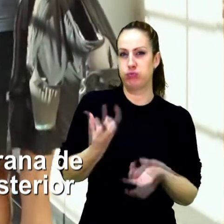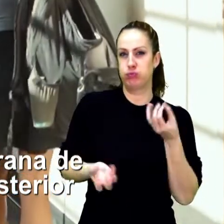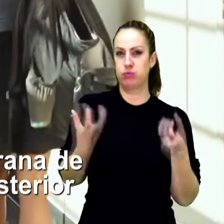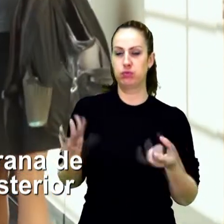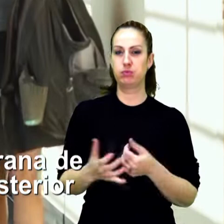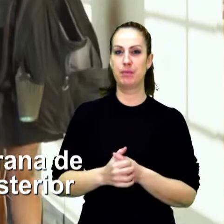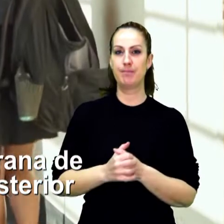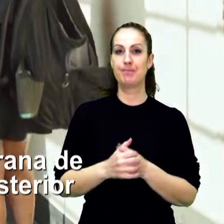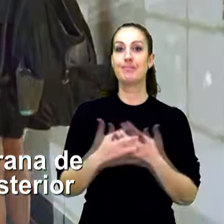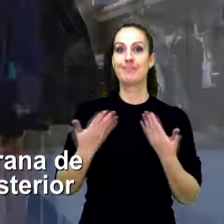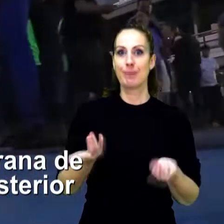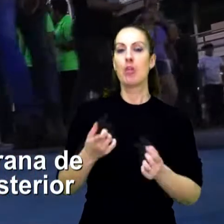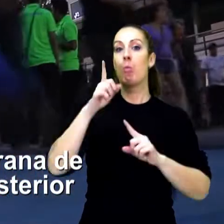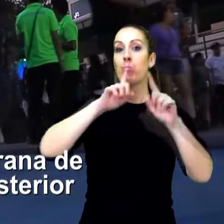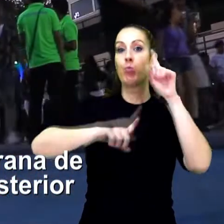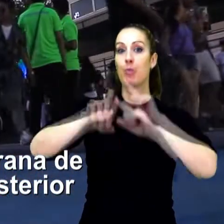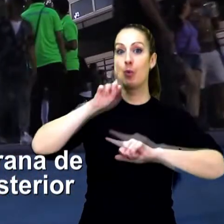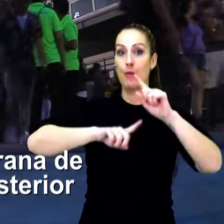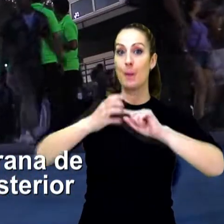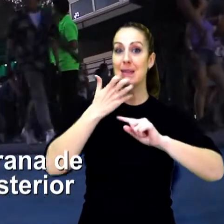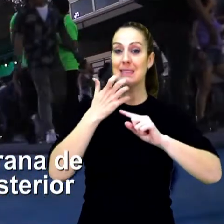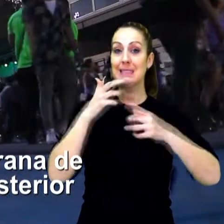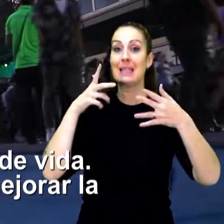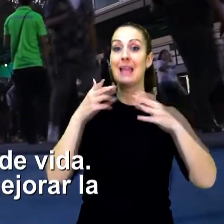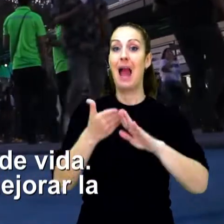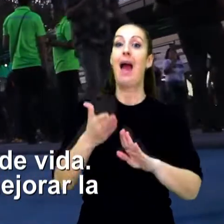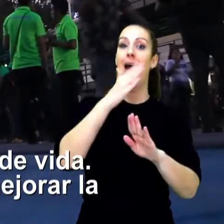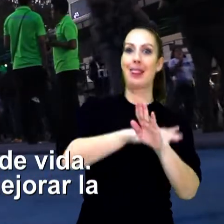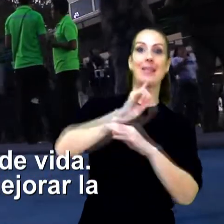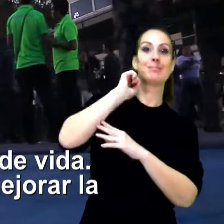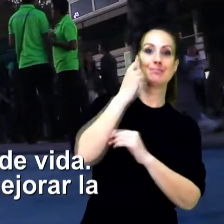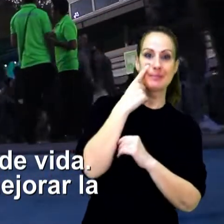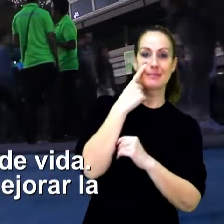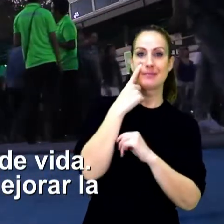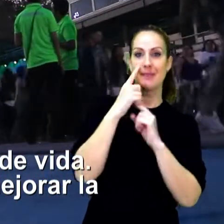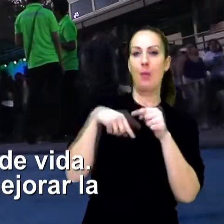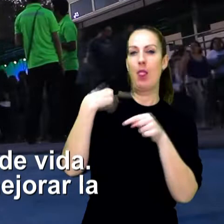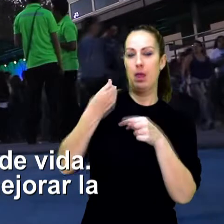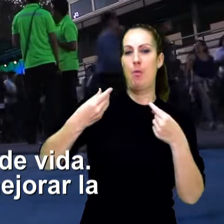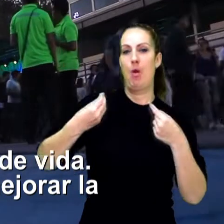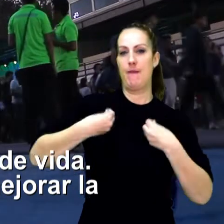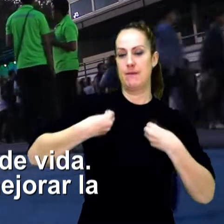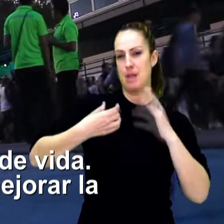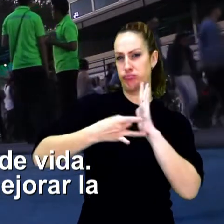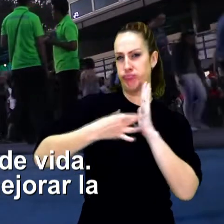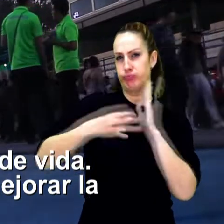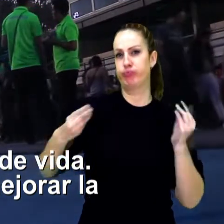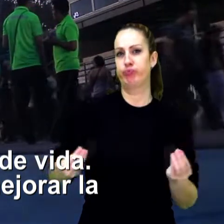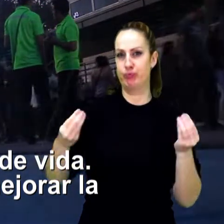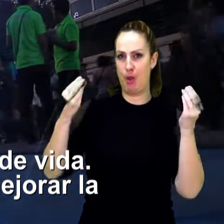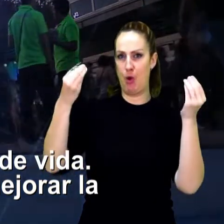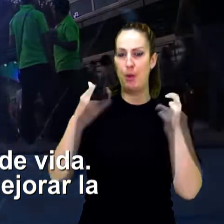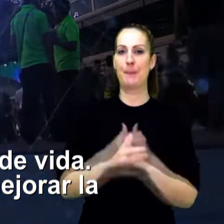de estos problemas reduce su impacto y posterior desarrollo, alcanzando una mayor calidad de